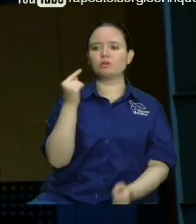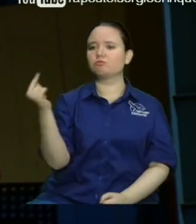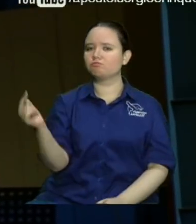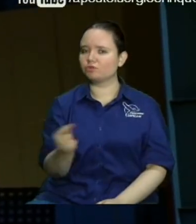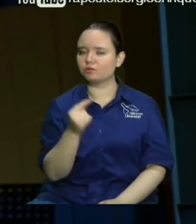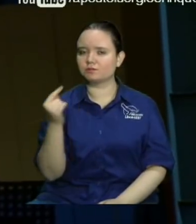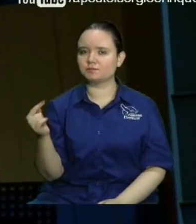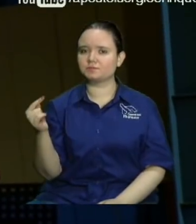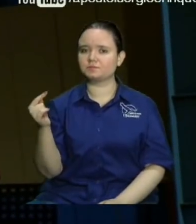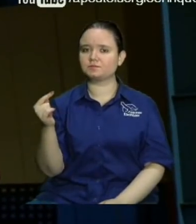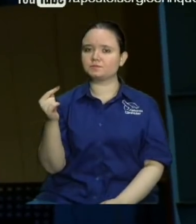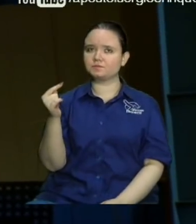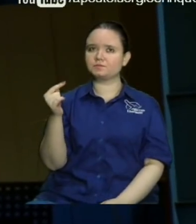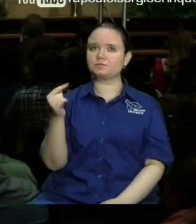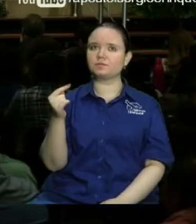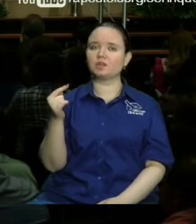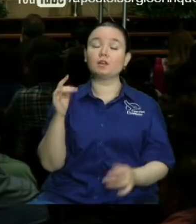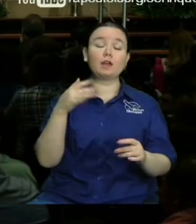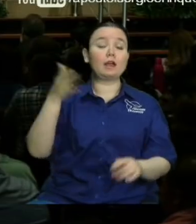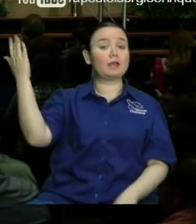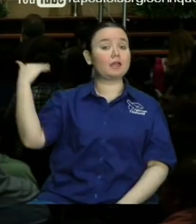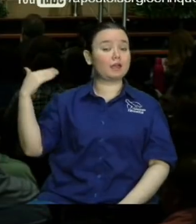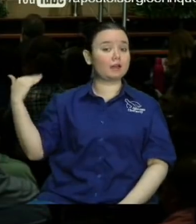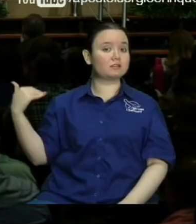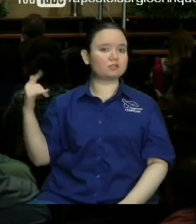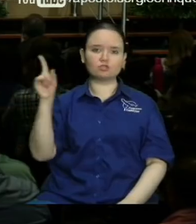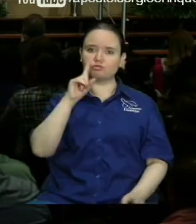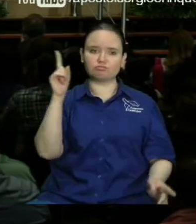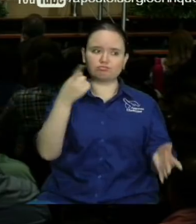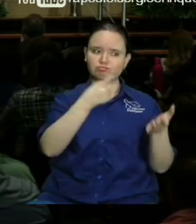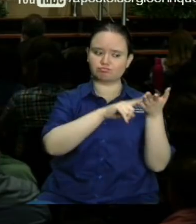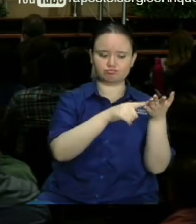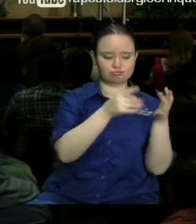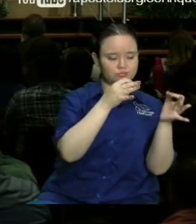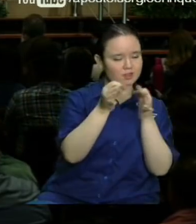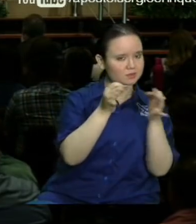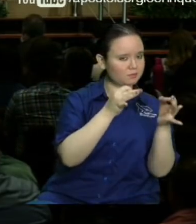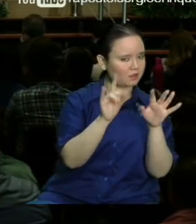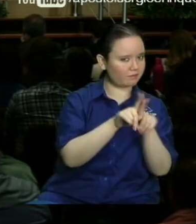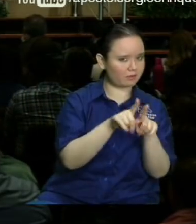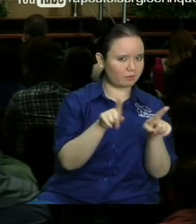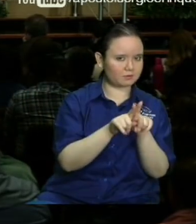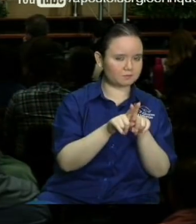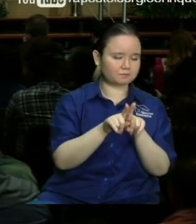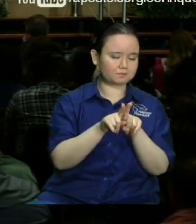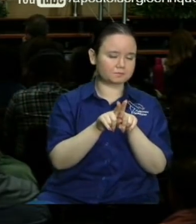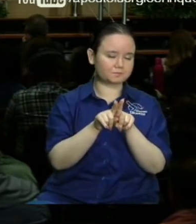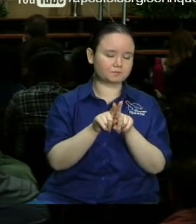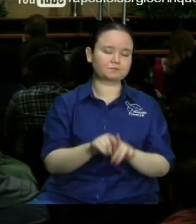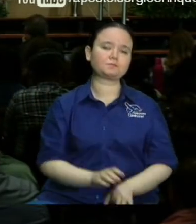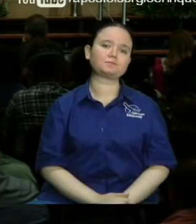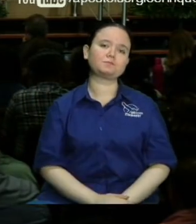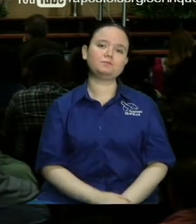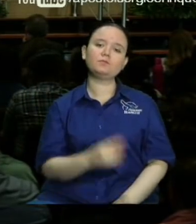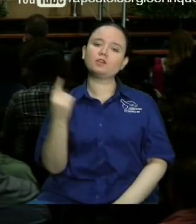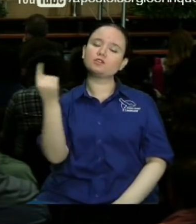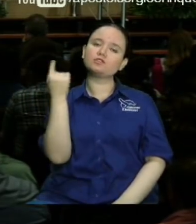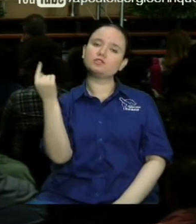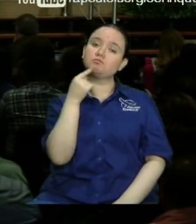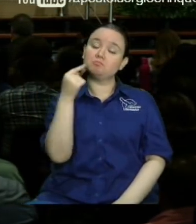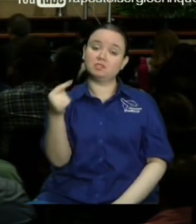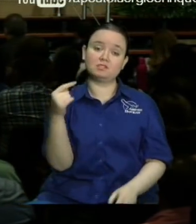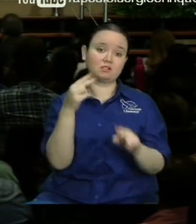mucho, como no se había contado anteriormente en las otras generaciones, sino solo se